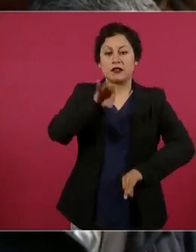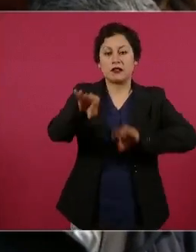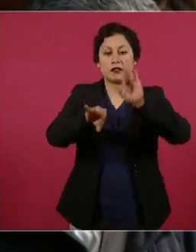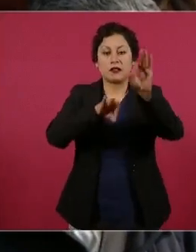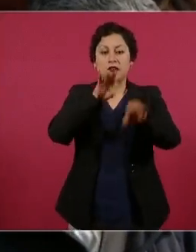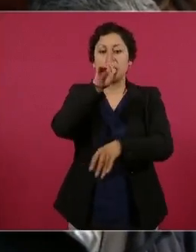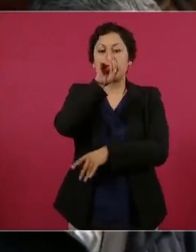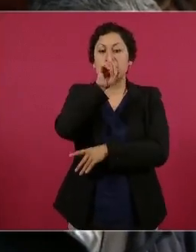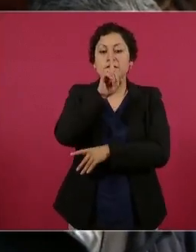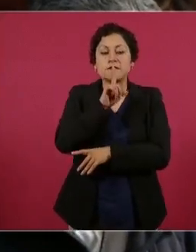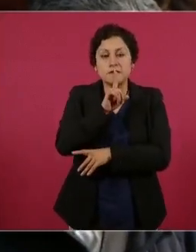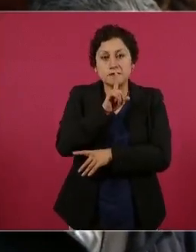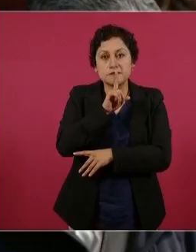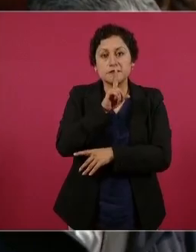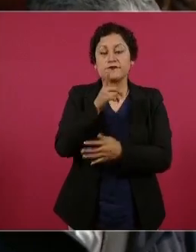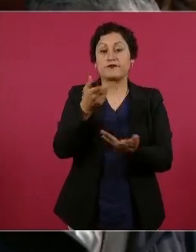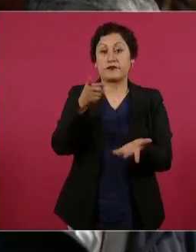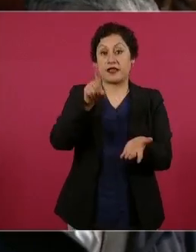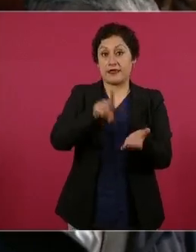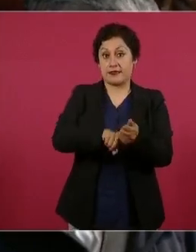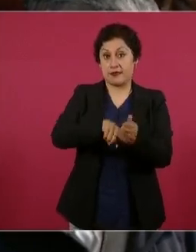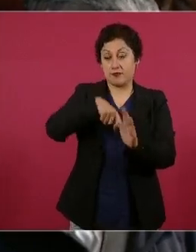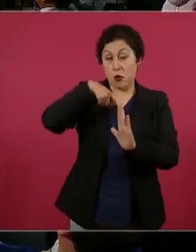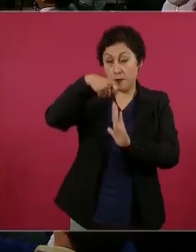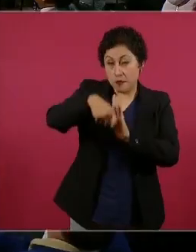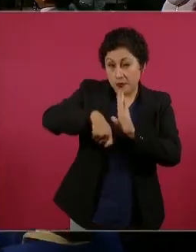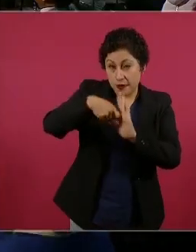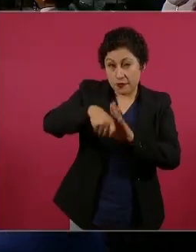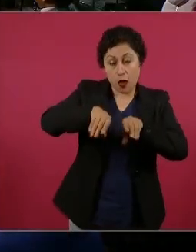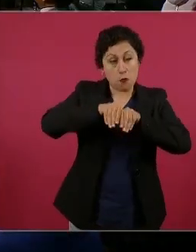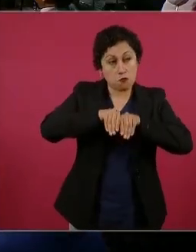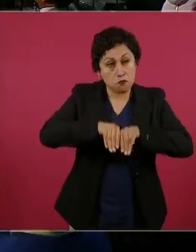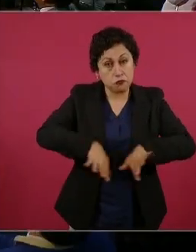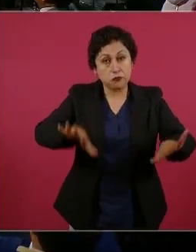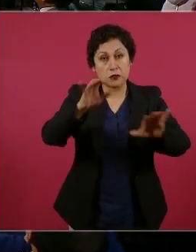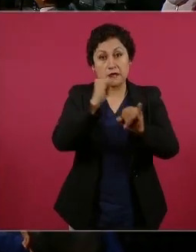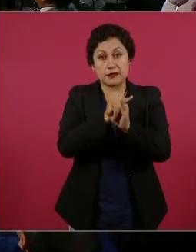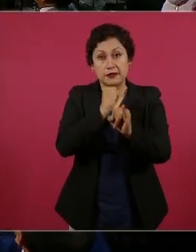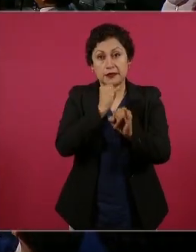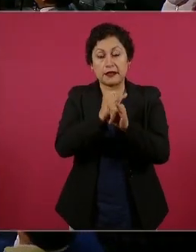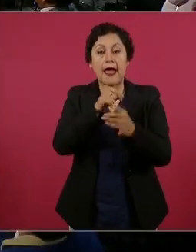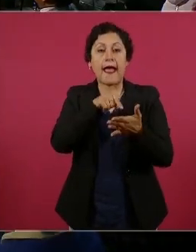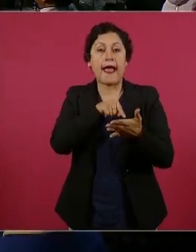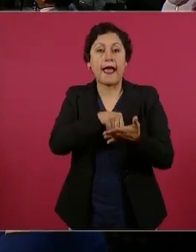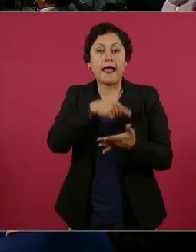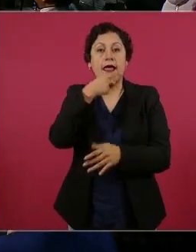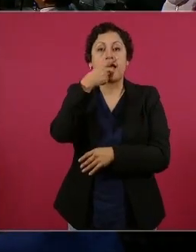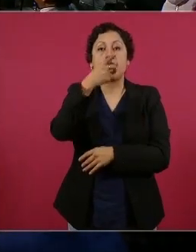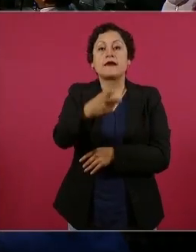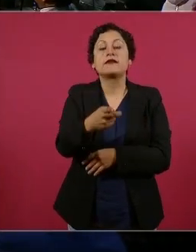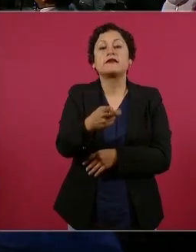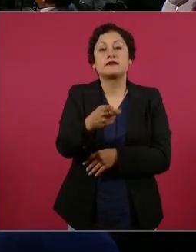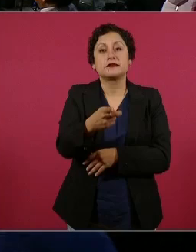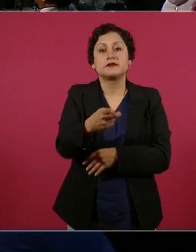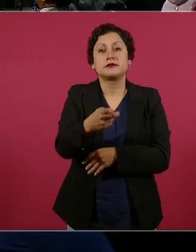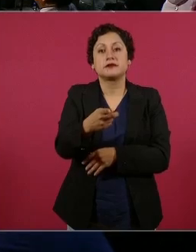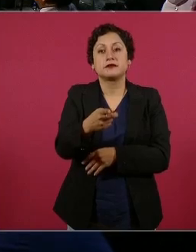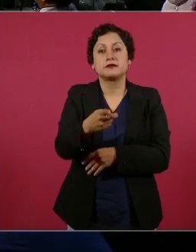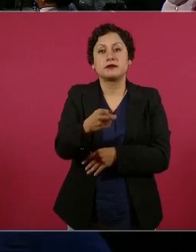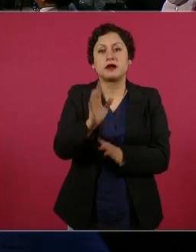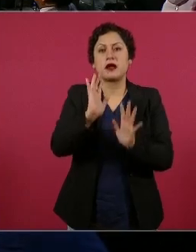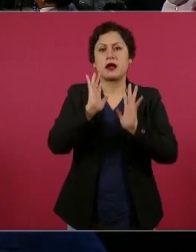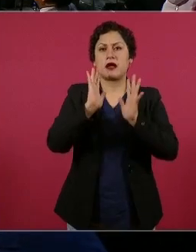En videos que han circulado en las redes sociales, donde dicen que ya hay un acuerdo con